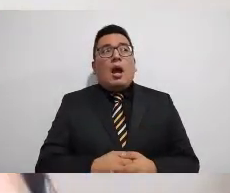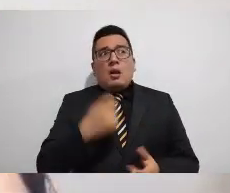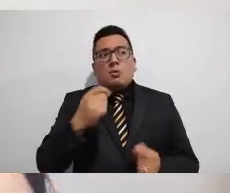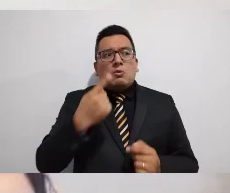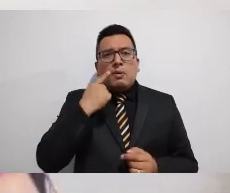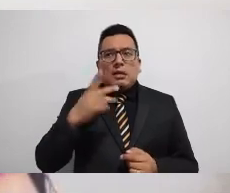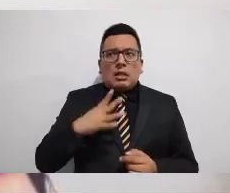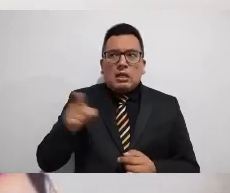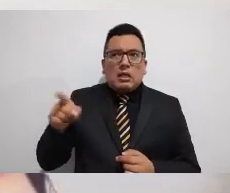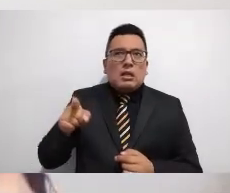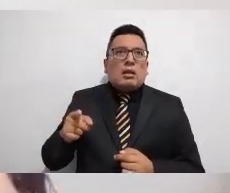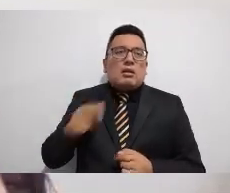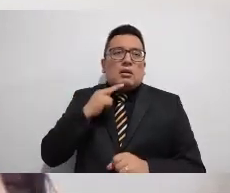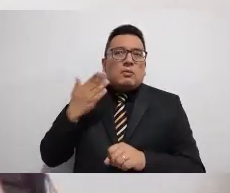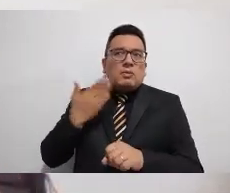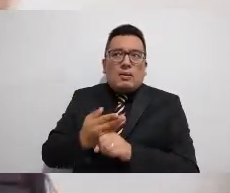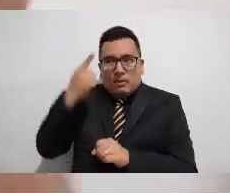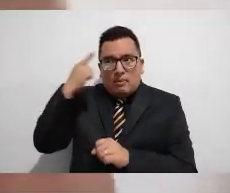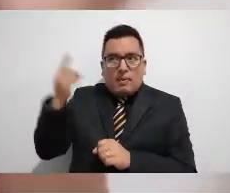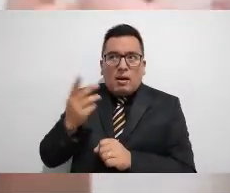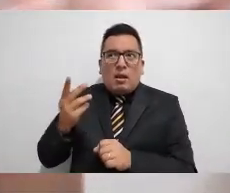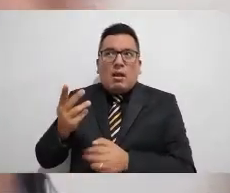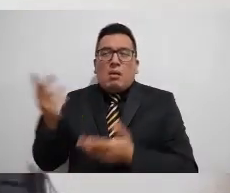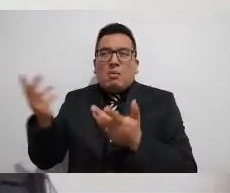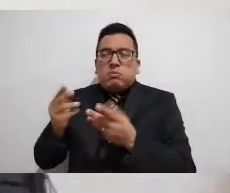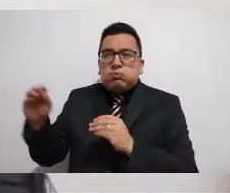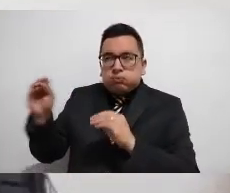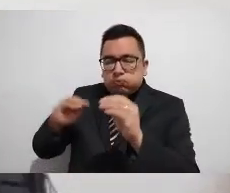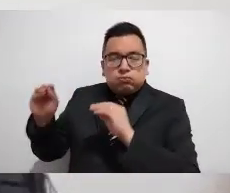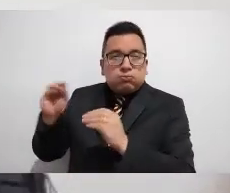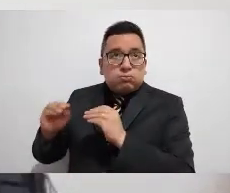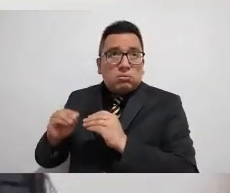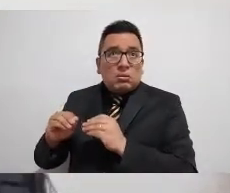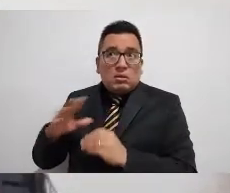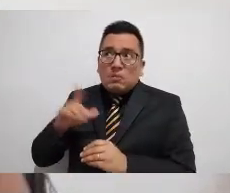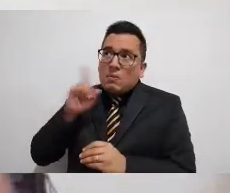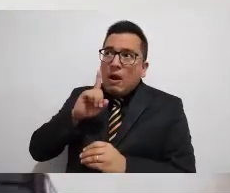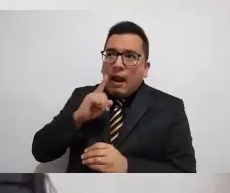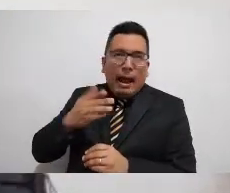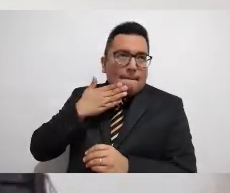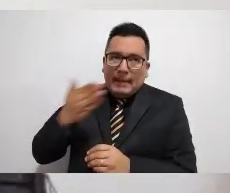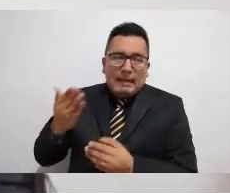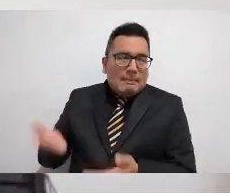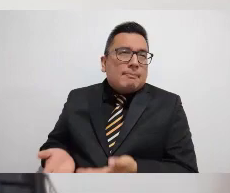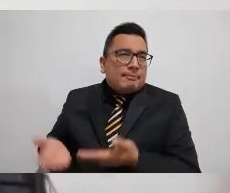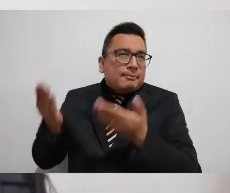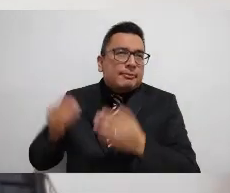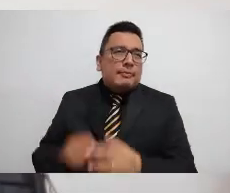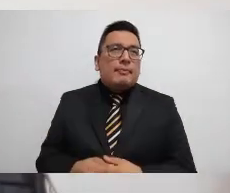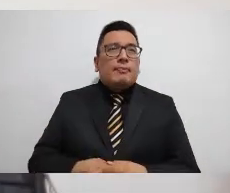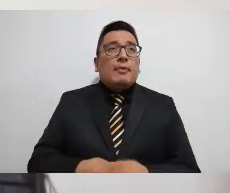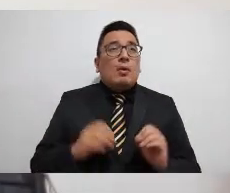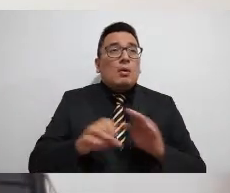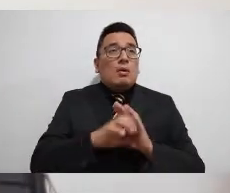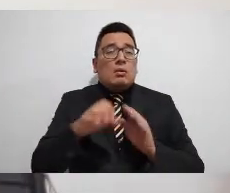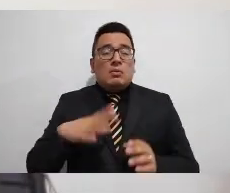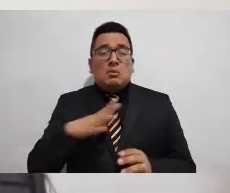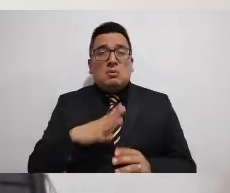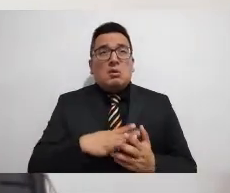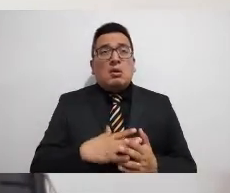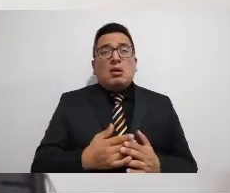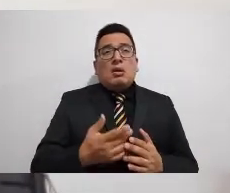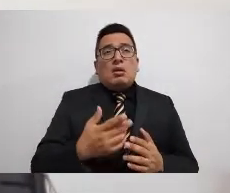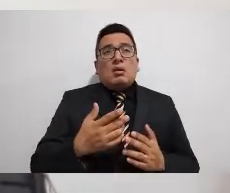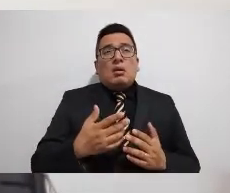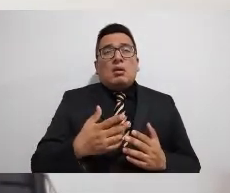¿no? Entonces, uno podía pasar y luego, por ejemplo, si tenían más mujeres, ¿no? Hay varias asambleas